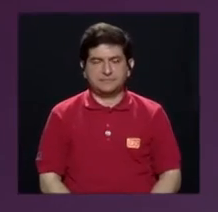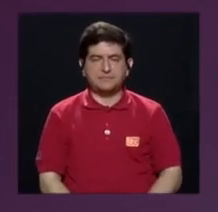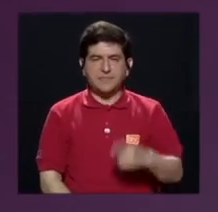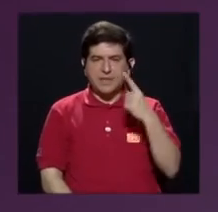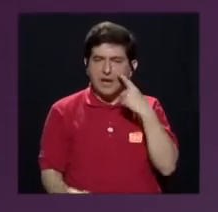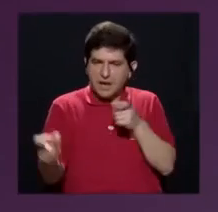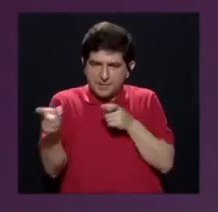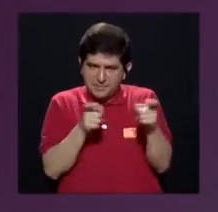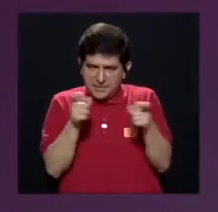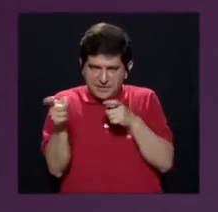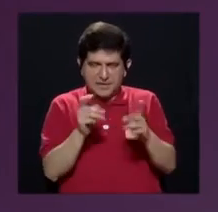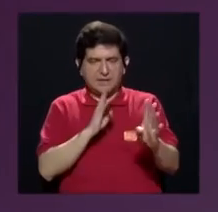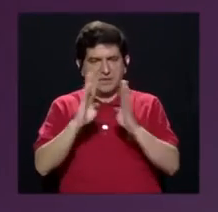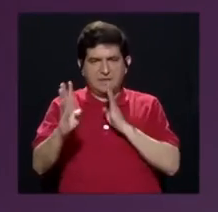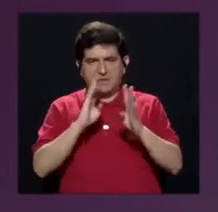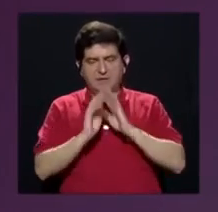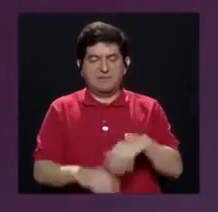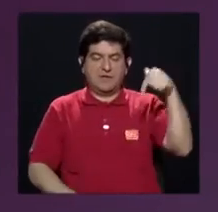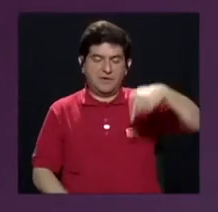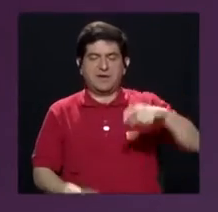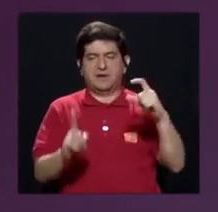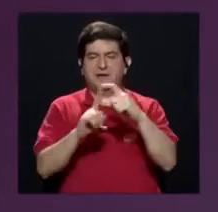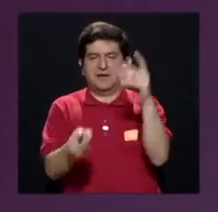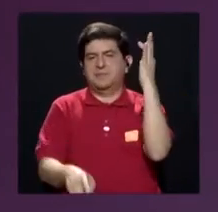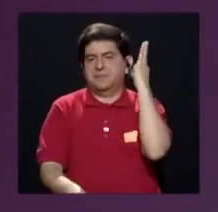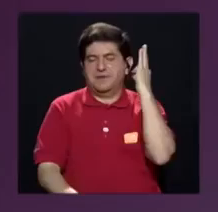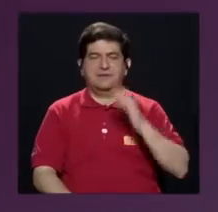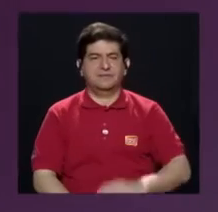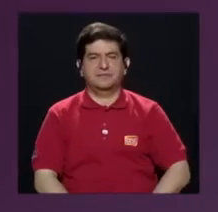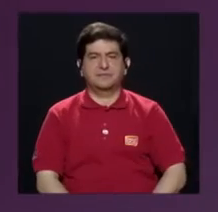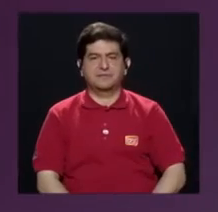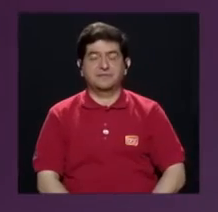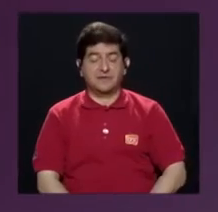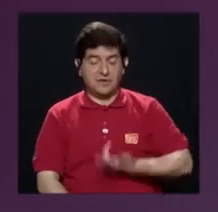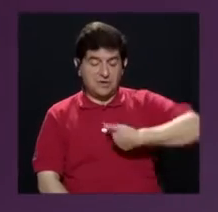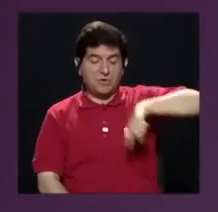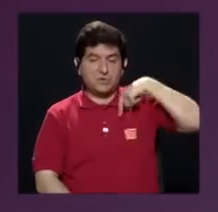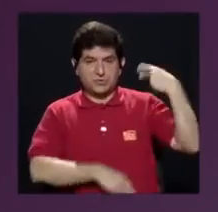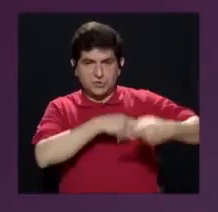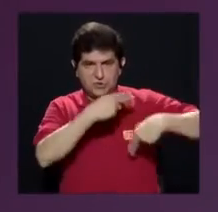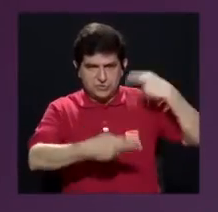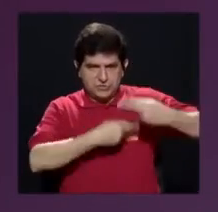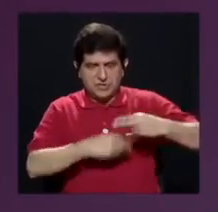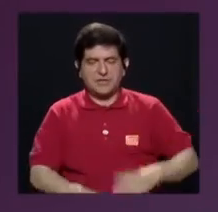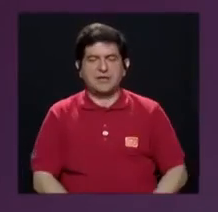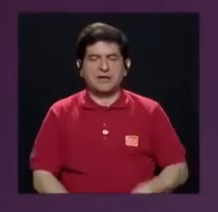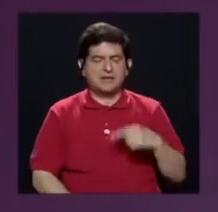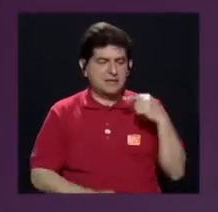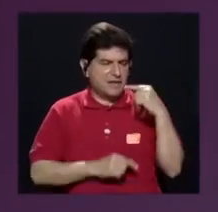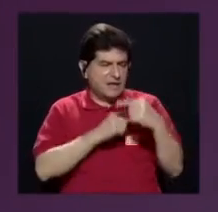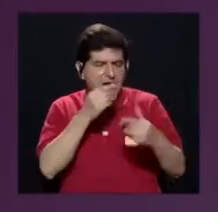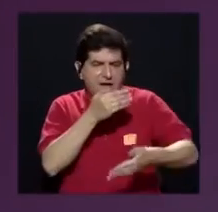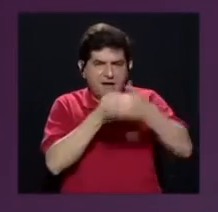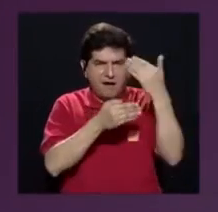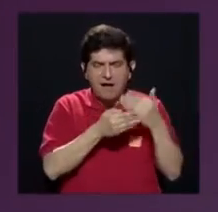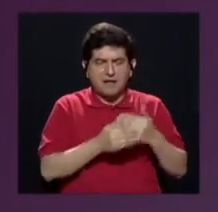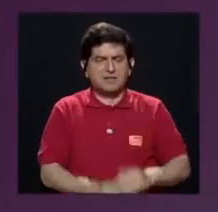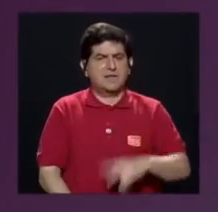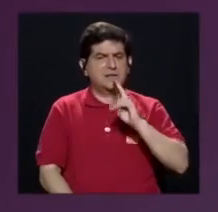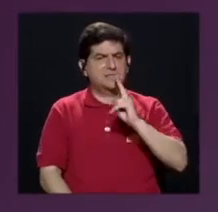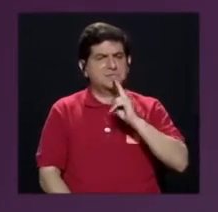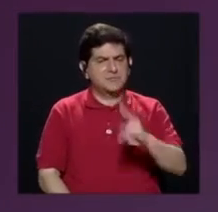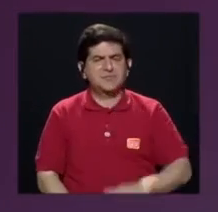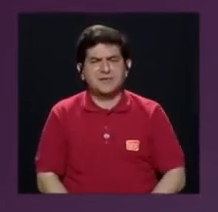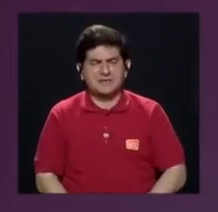patriarcado, dicho sea de paso, hablando aquí de palabra de mujer, o sea, heredamos de las generaciones anteriores verdades excluyentes,